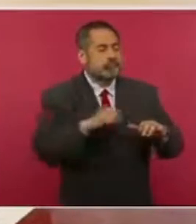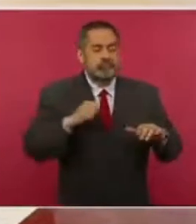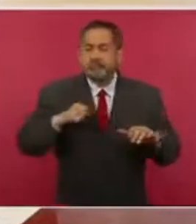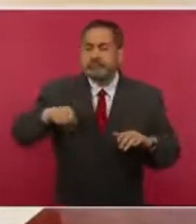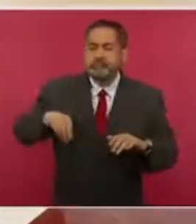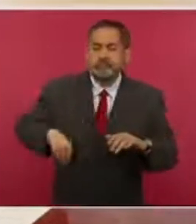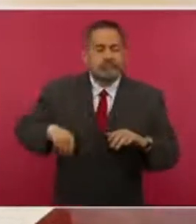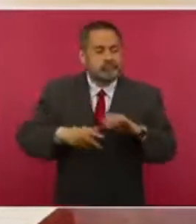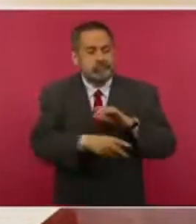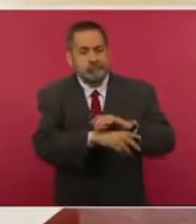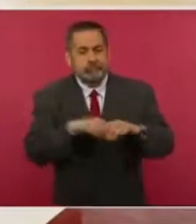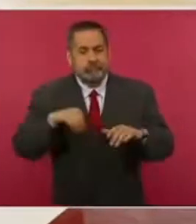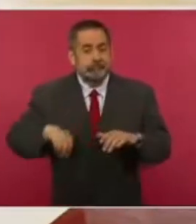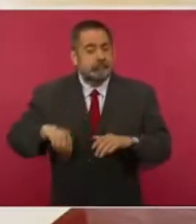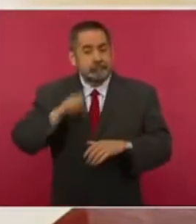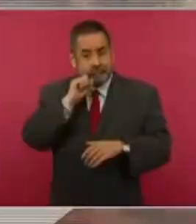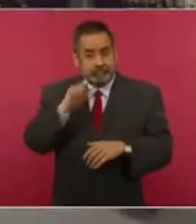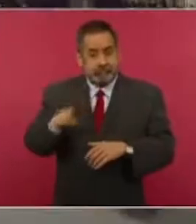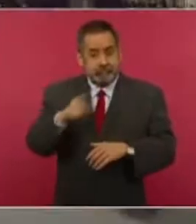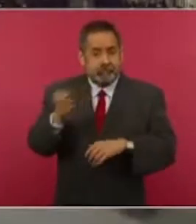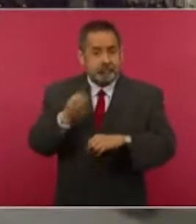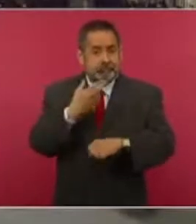de Economía.